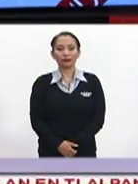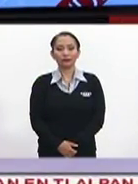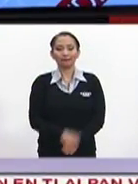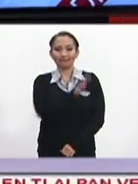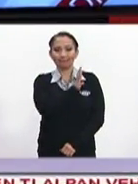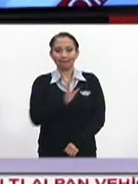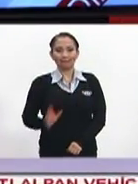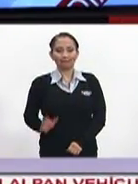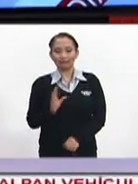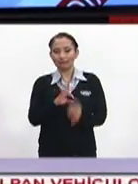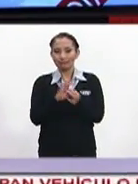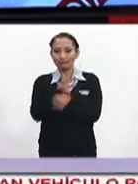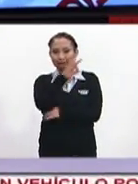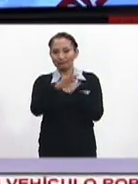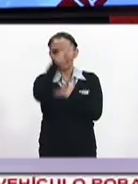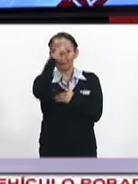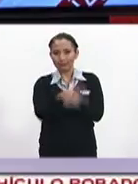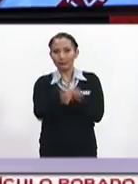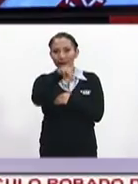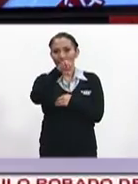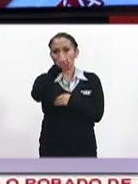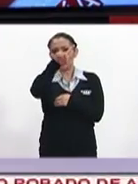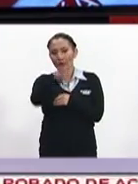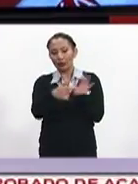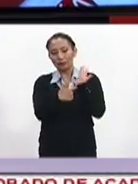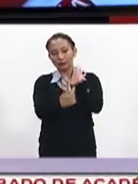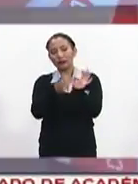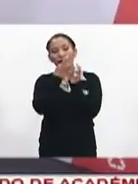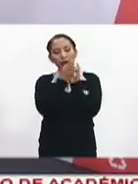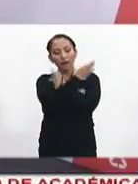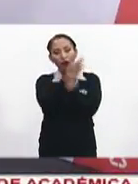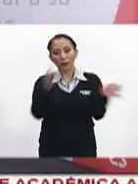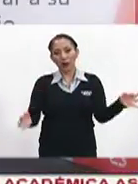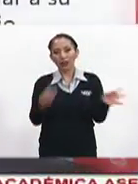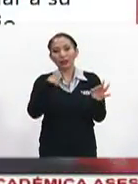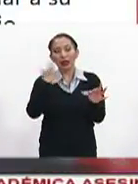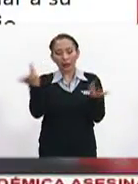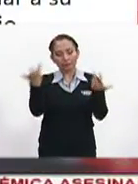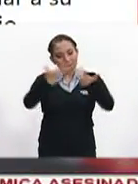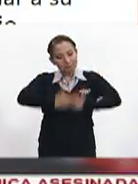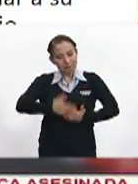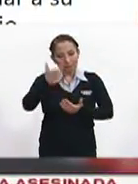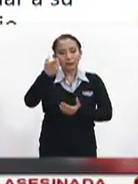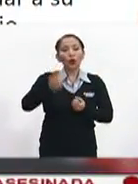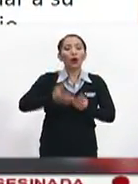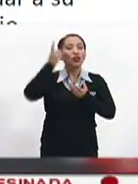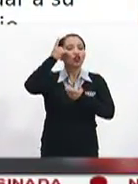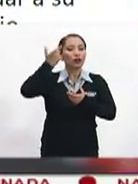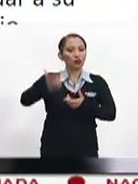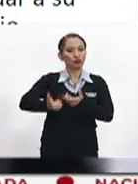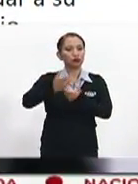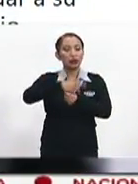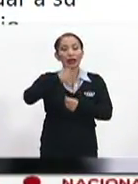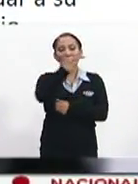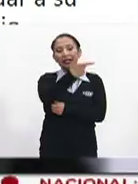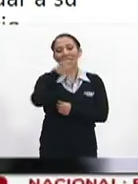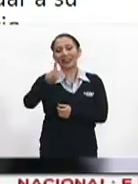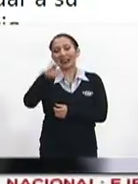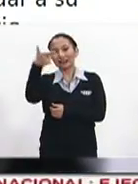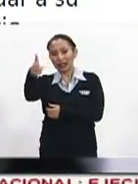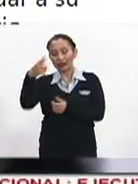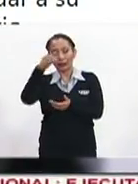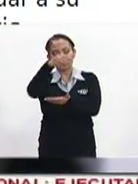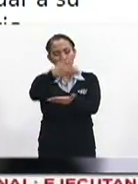El candidato de la coalición Todos por México, José Antonio Meade, presentó su informe de congruencia patrimonial al que llamó 7 de 7. El